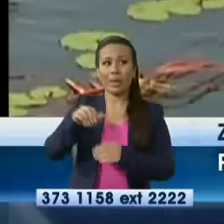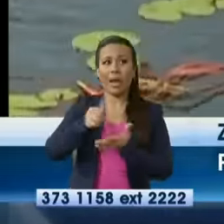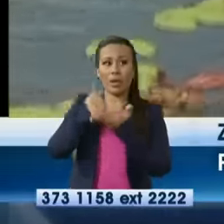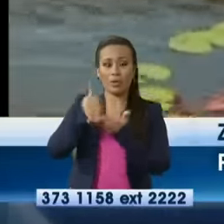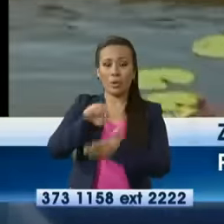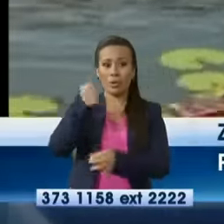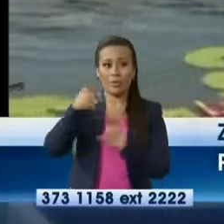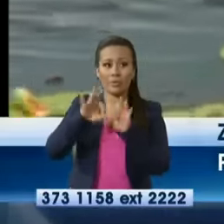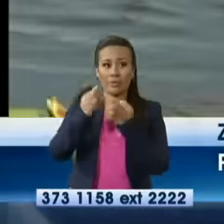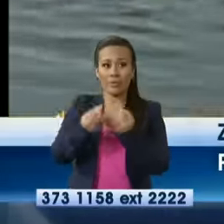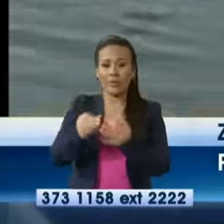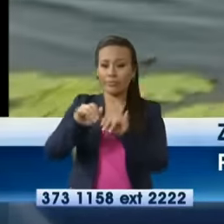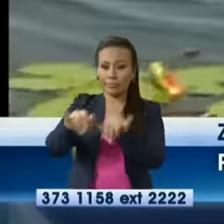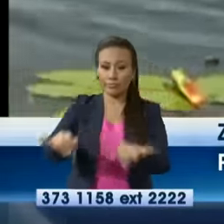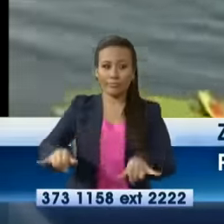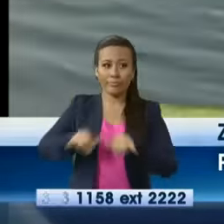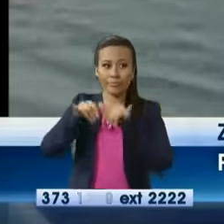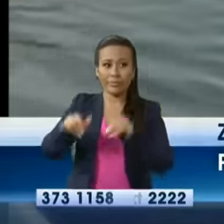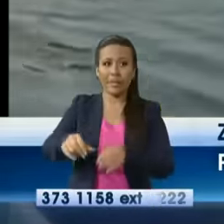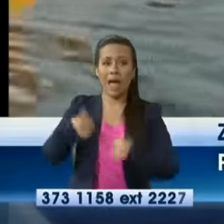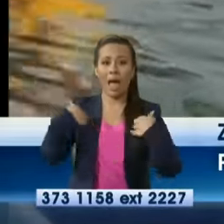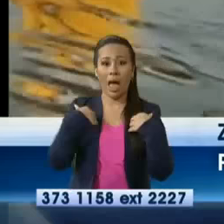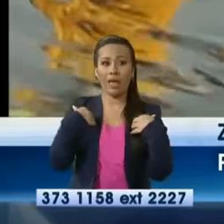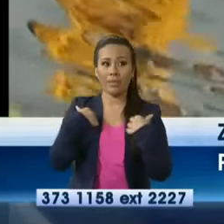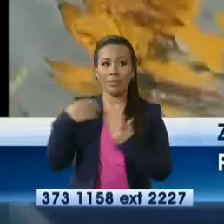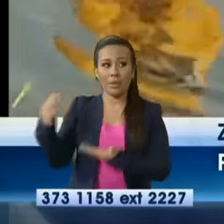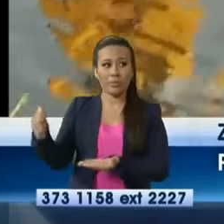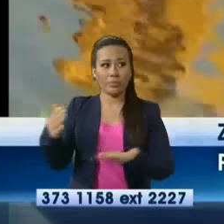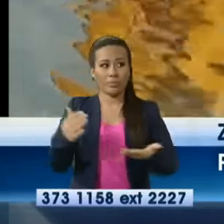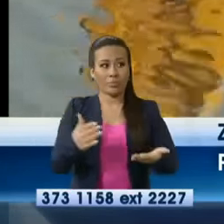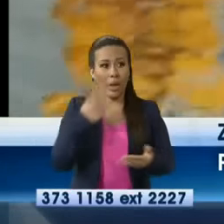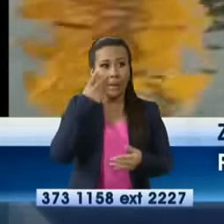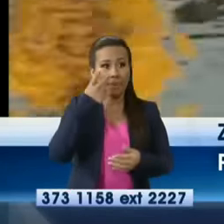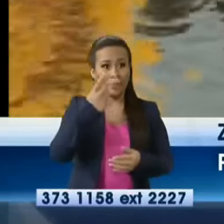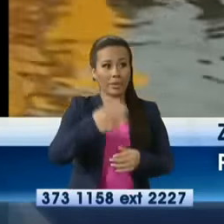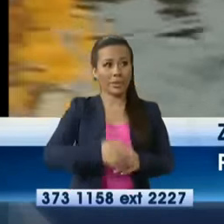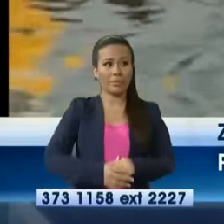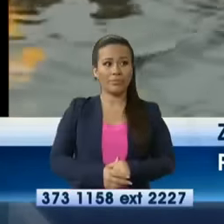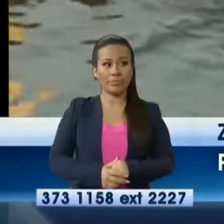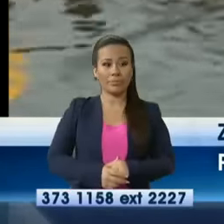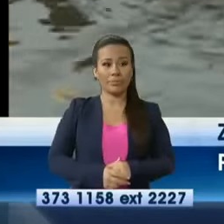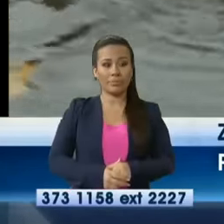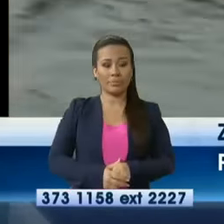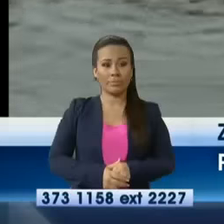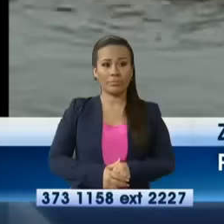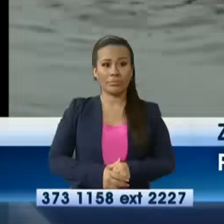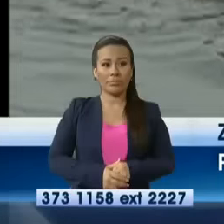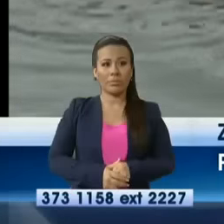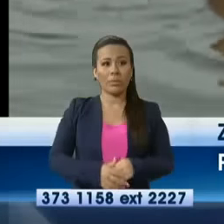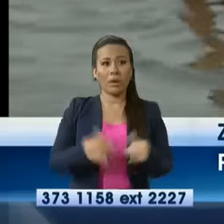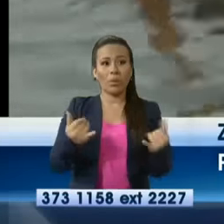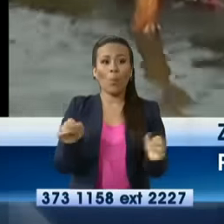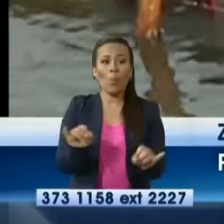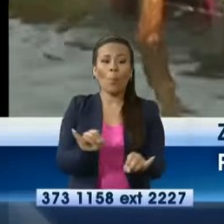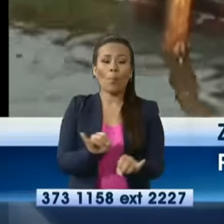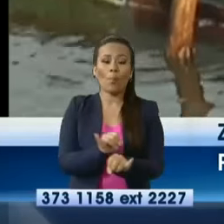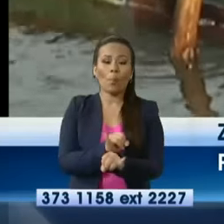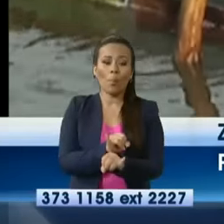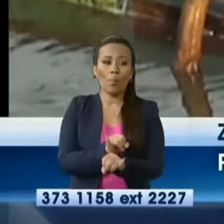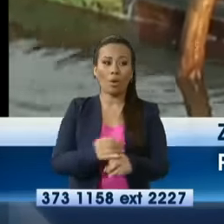familiar trataba de poner a salvo al poco ganado que le queda en pie. El aguacero lo está poniendo flaco, me lo llevo para allá.